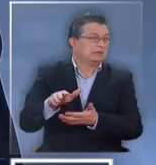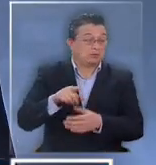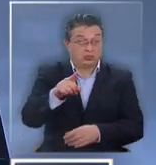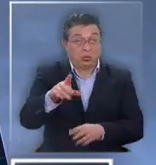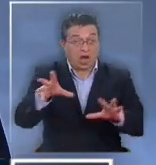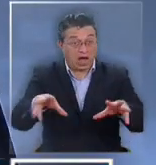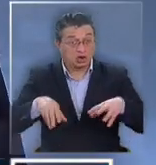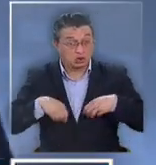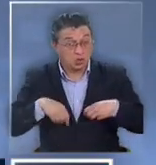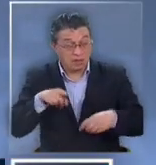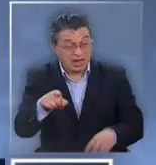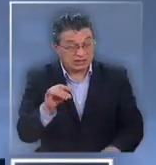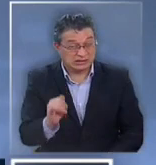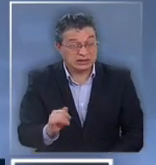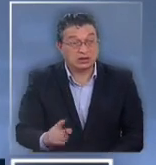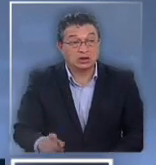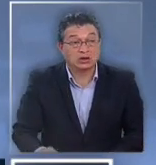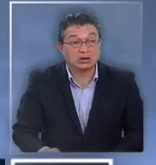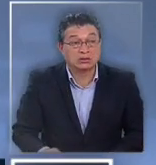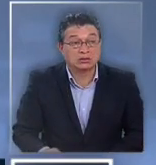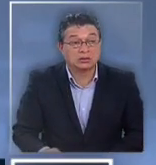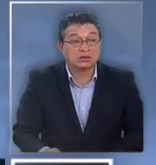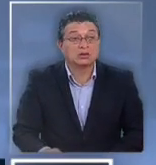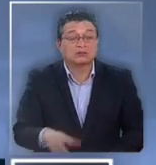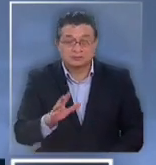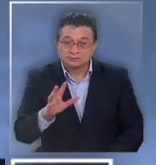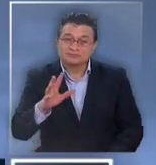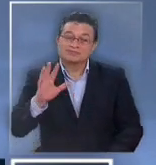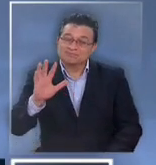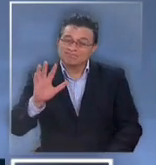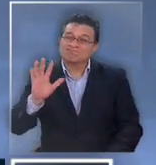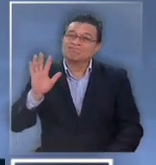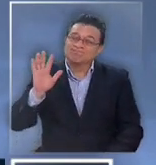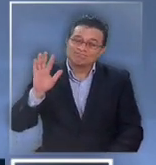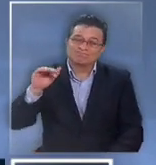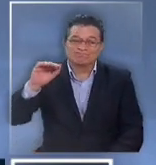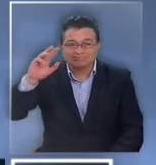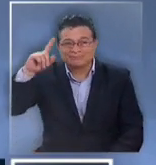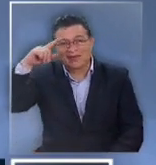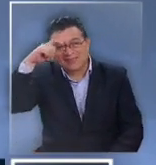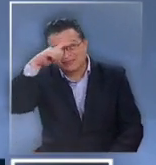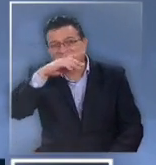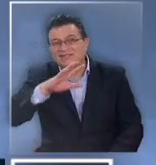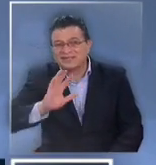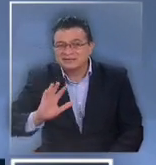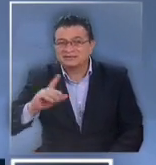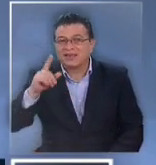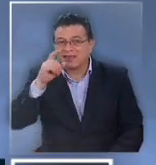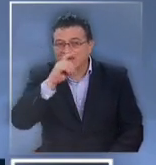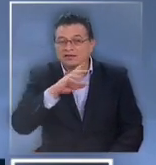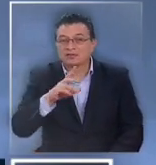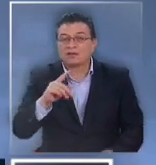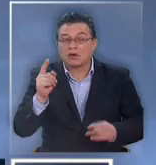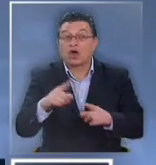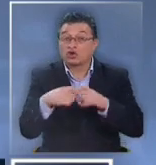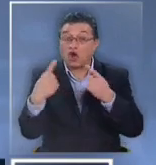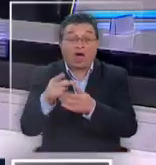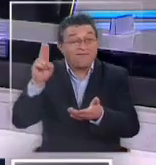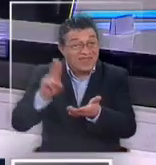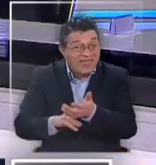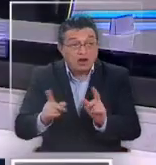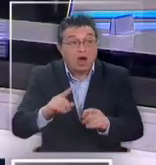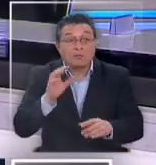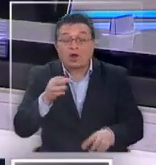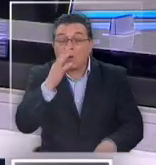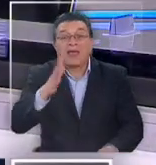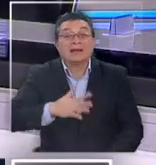eso ustedes es difícil es difícil que necesariamente sea todo eso verdad pero eso